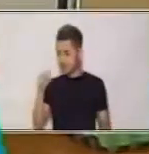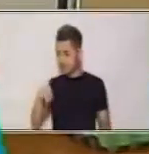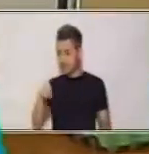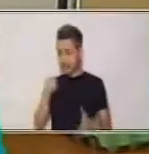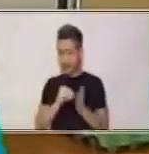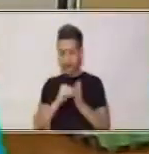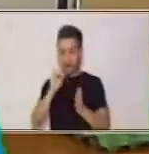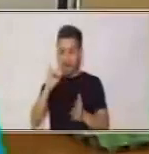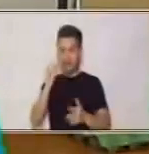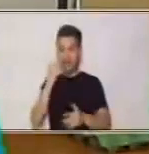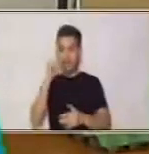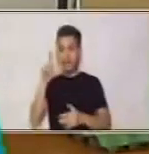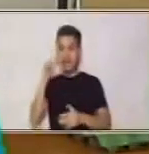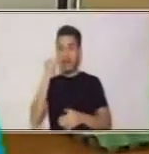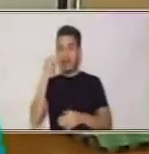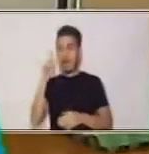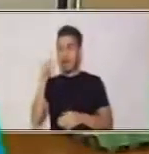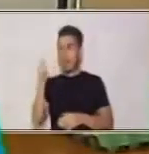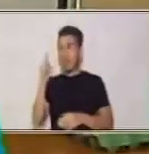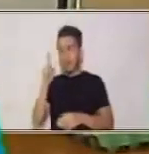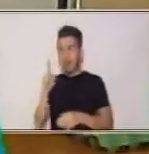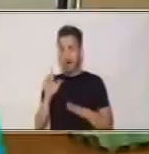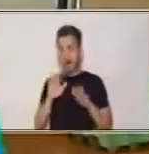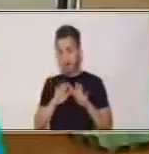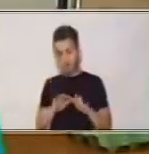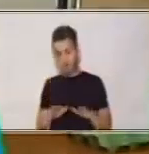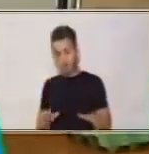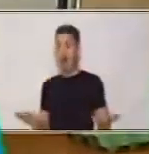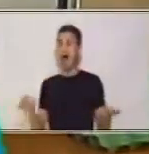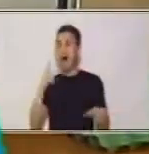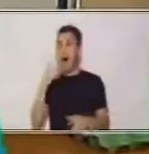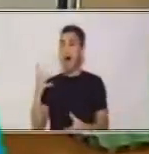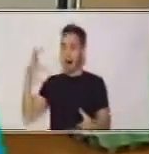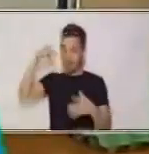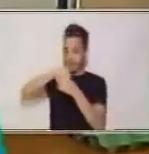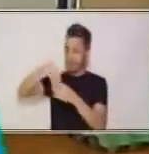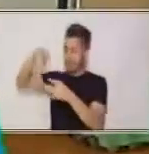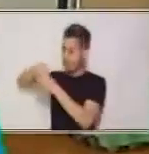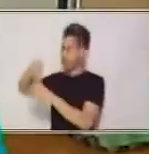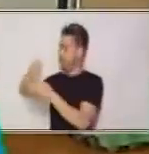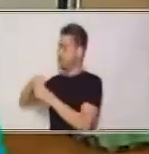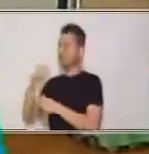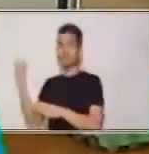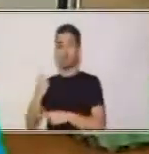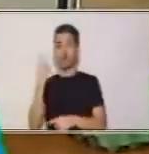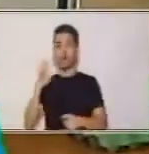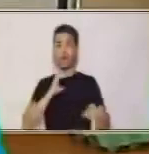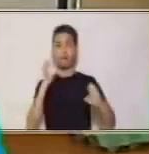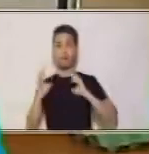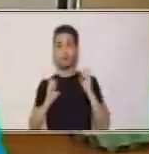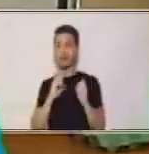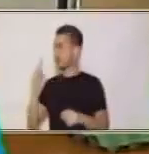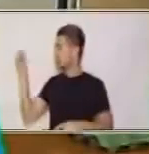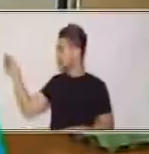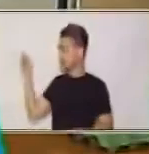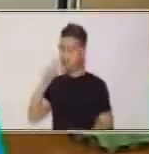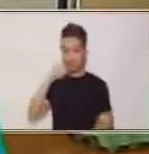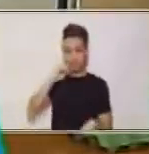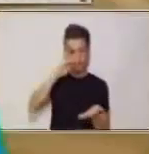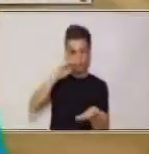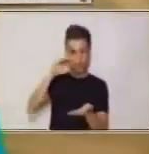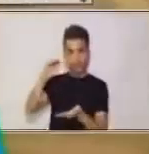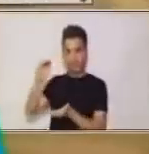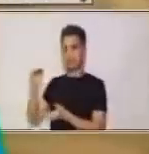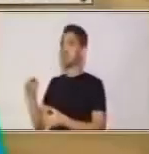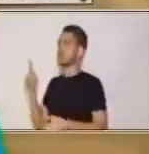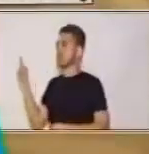colocaron en unos botes. Vamos a ver esos botes. Los colocaron, ajá, la